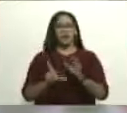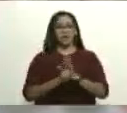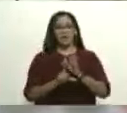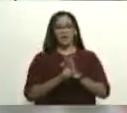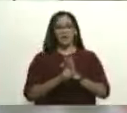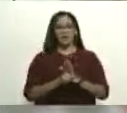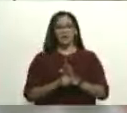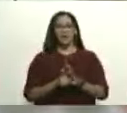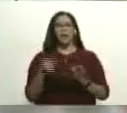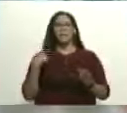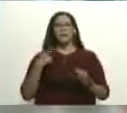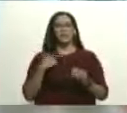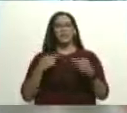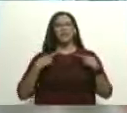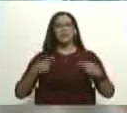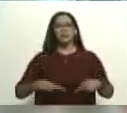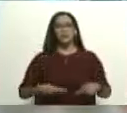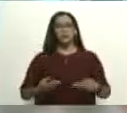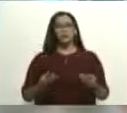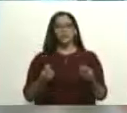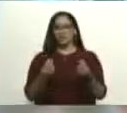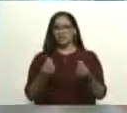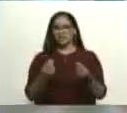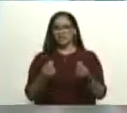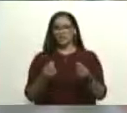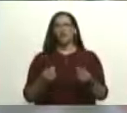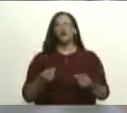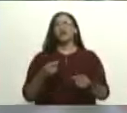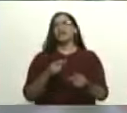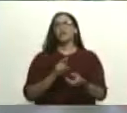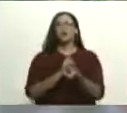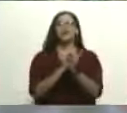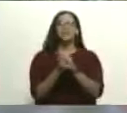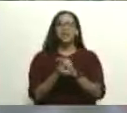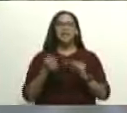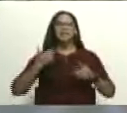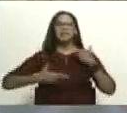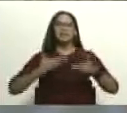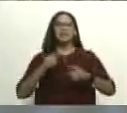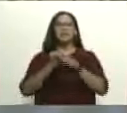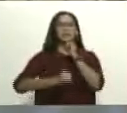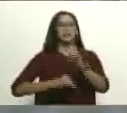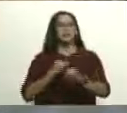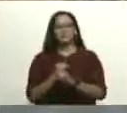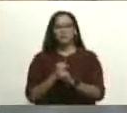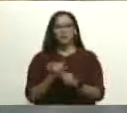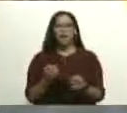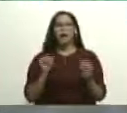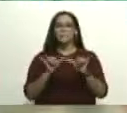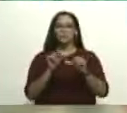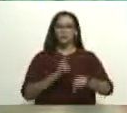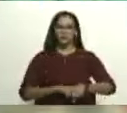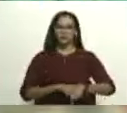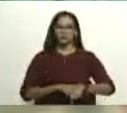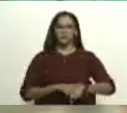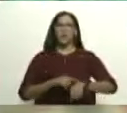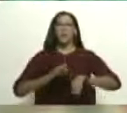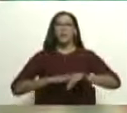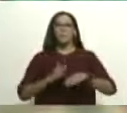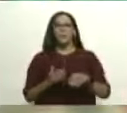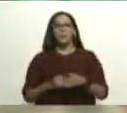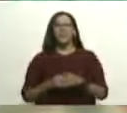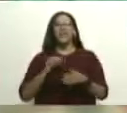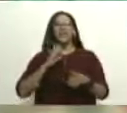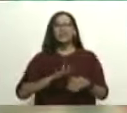para obtener recursos financieros y convirtiéndose en delincuentes transnacionales al mismo tiempo, porque